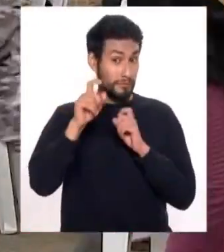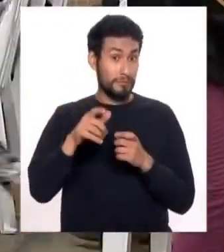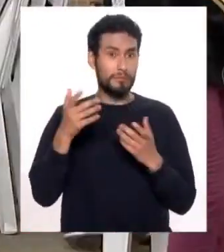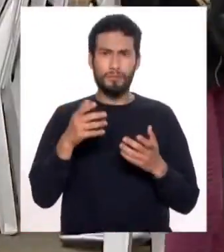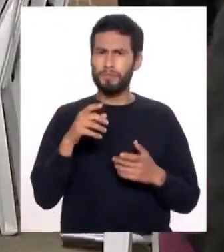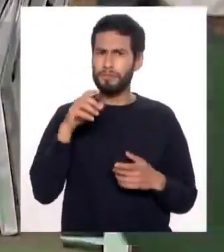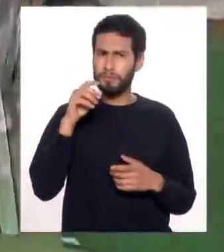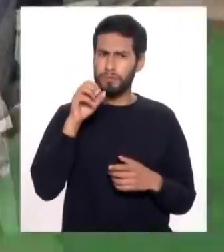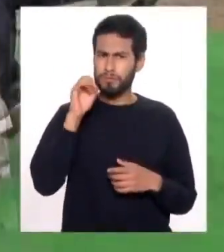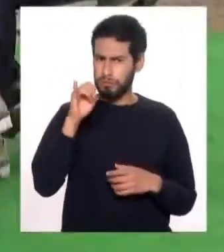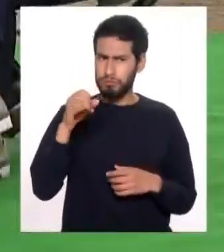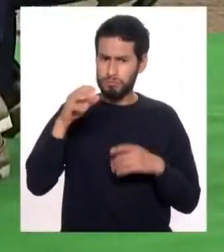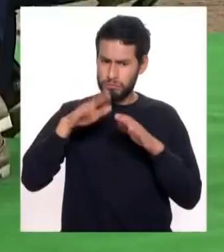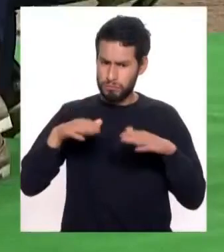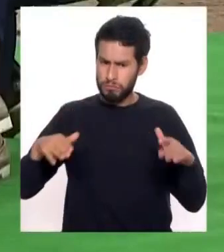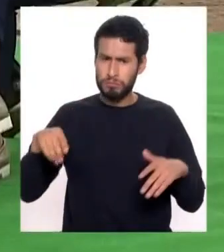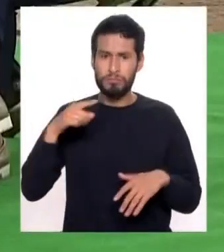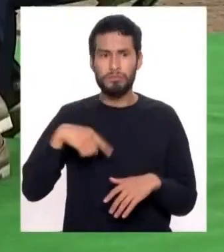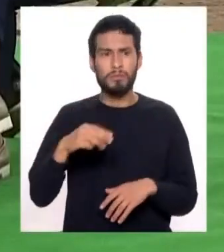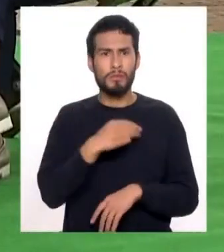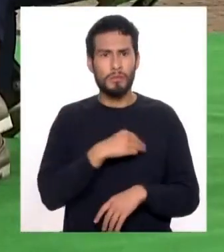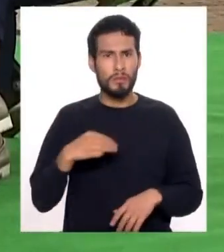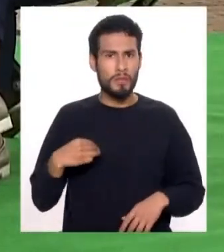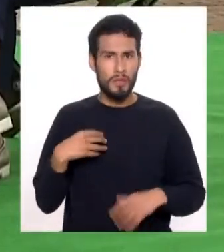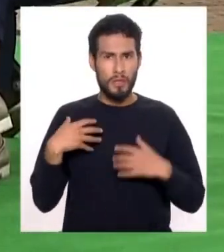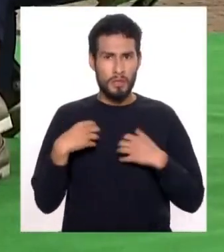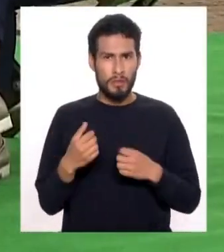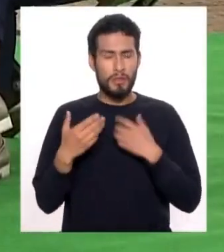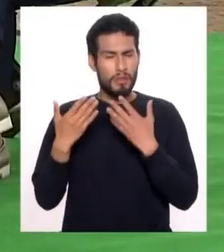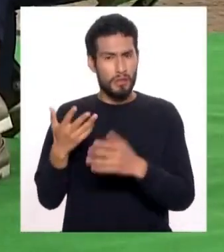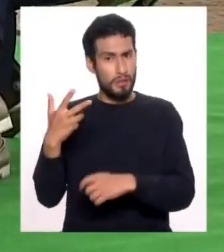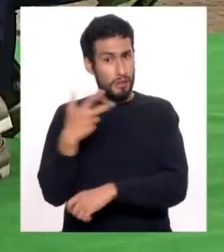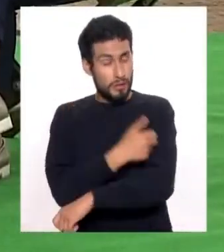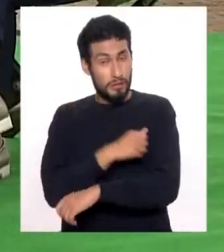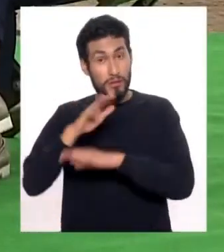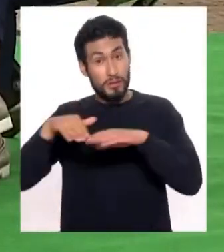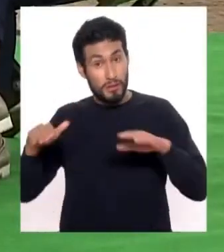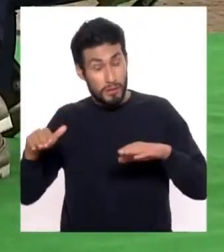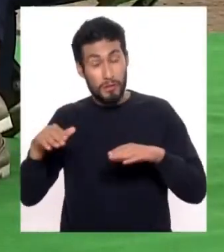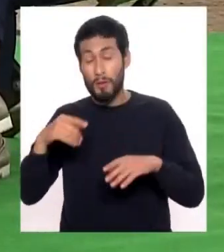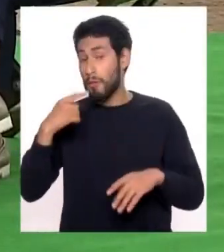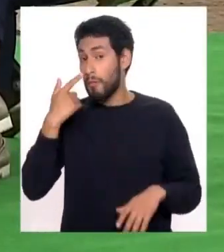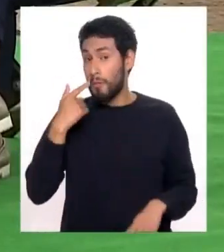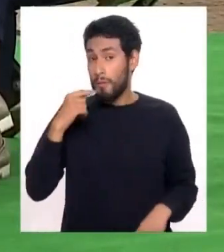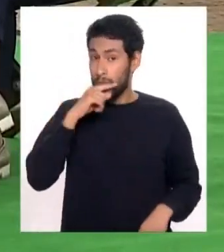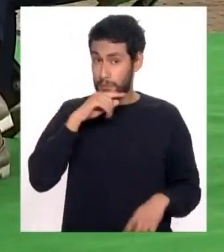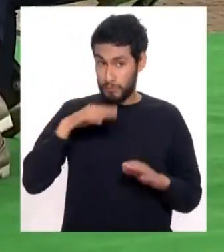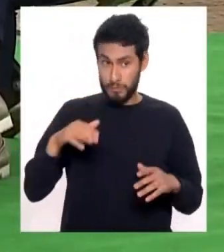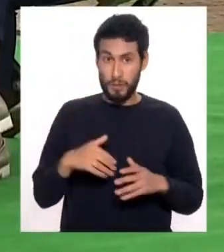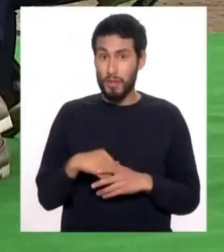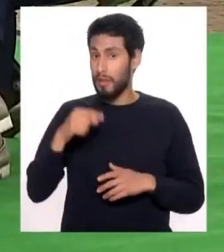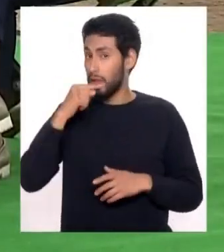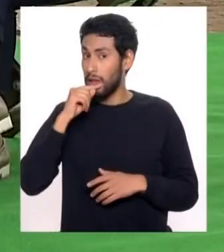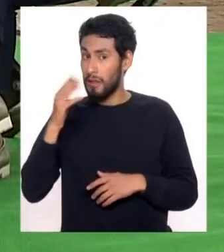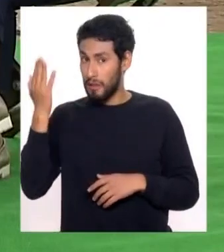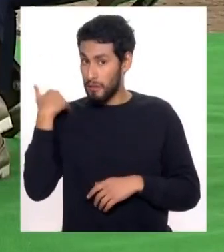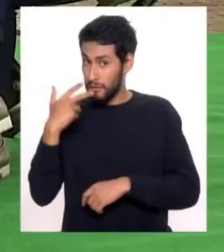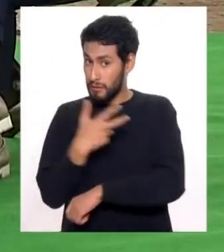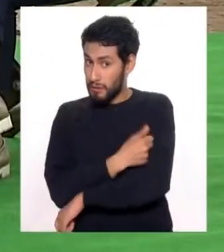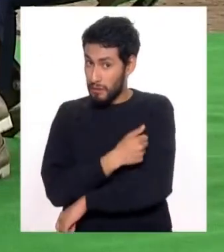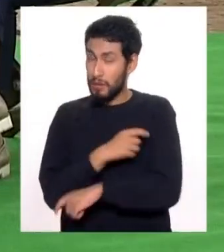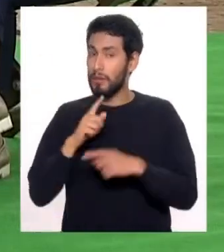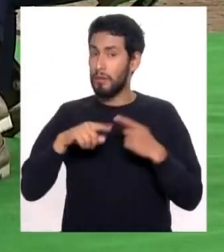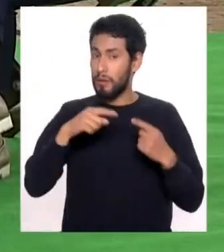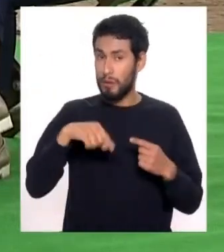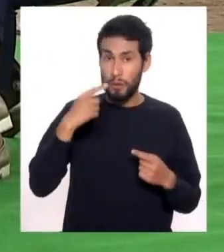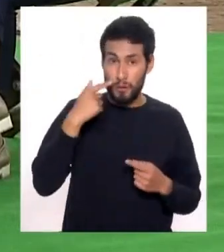son niños, el Ministerio de Salud está proporcionando la primera vacunación de niños y niñas, o en todo caso de niñas que se vacunaban antes, ahora también los